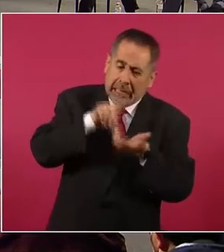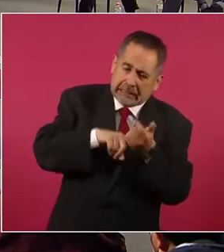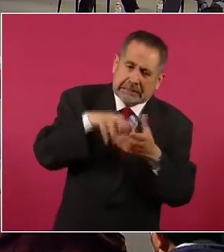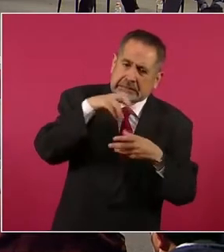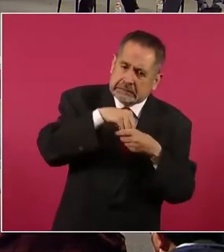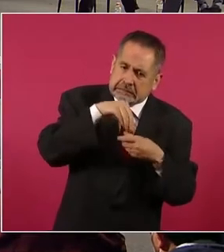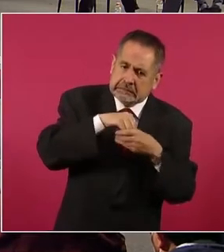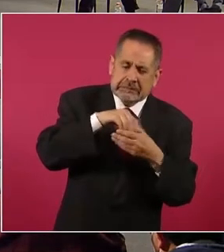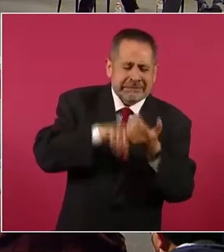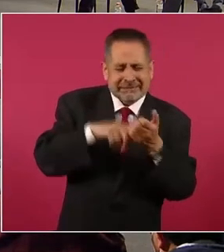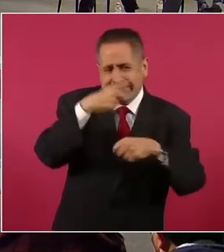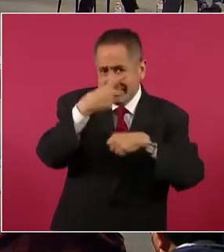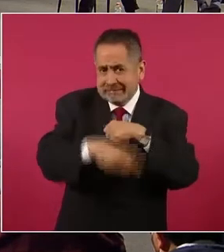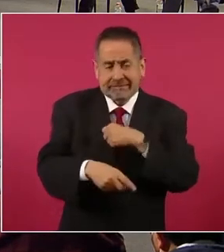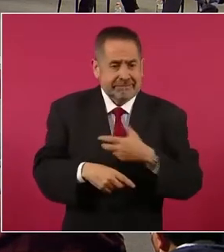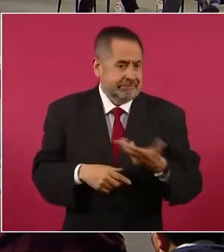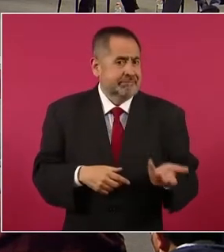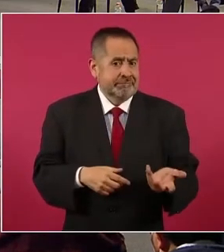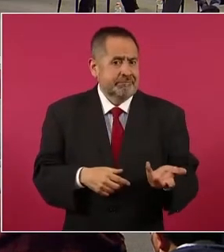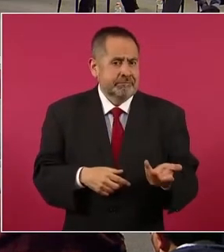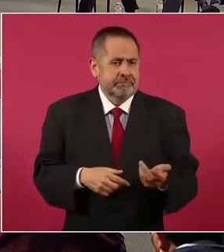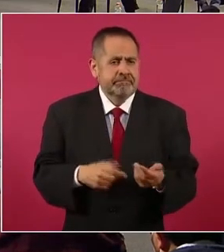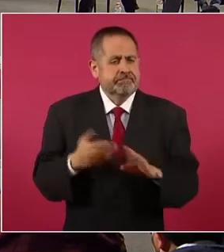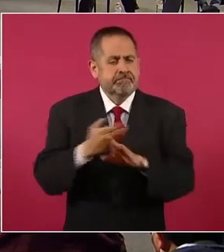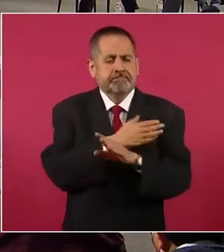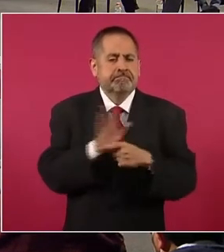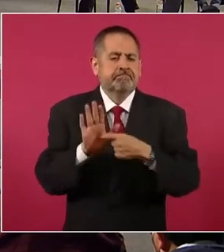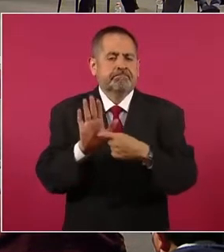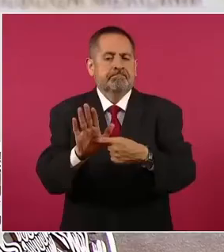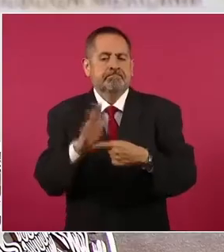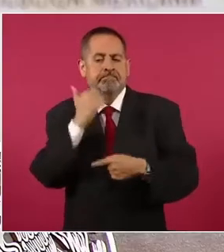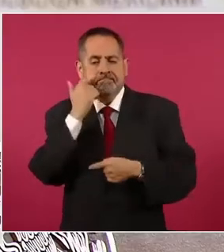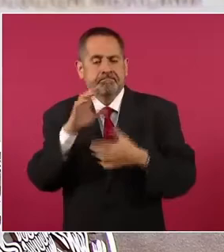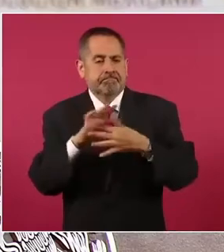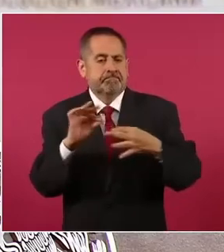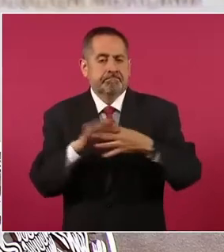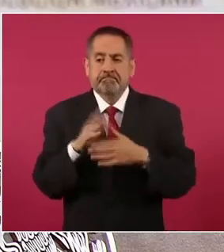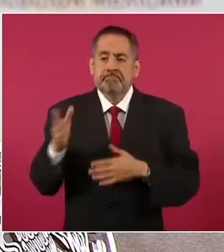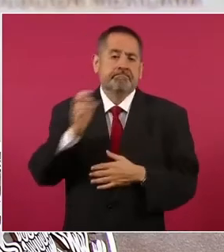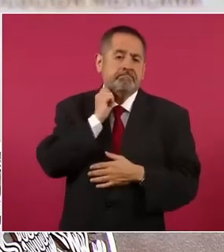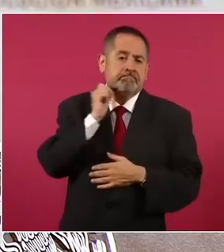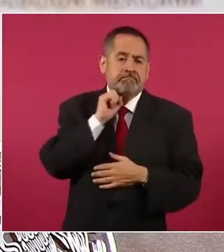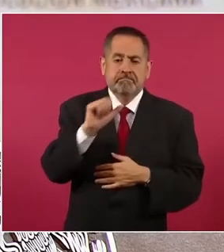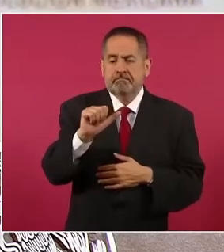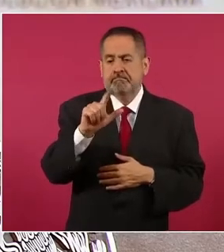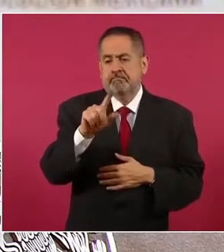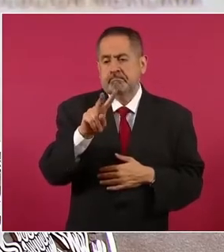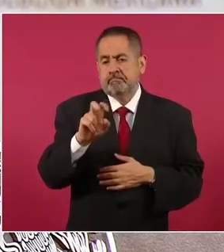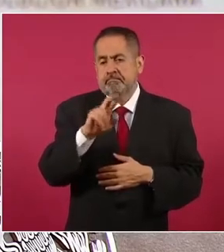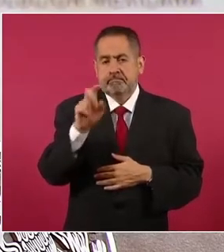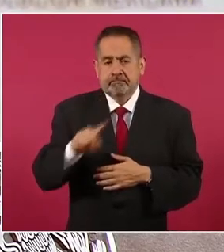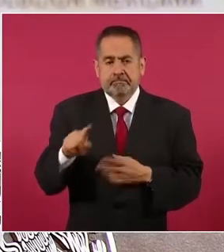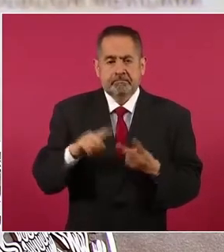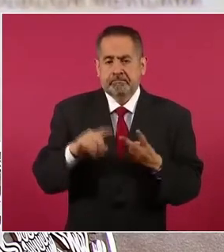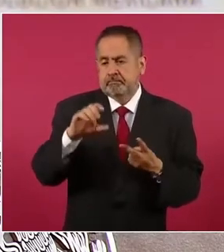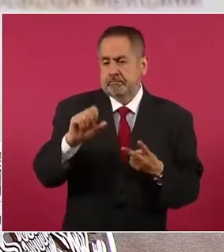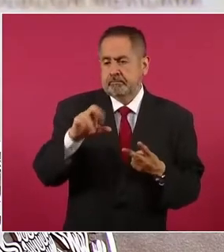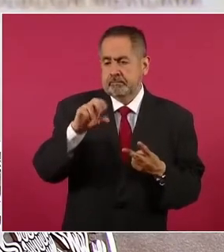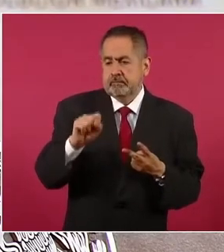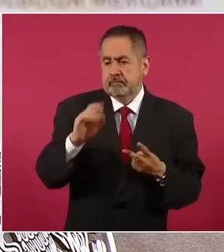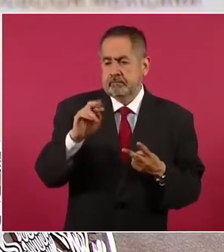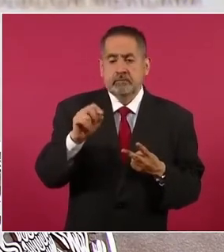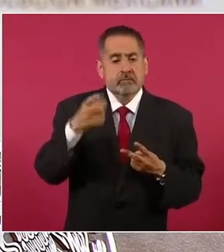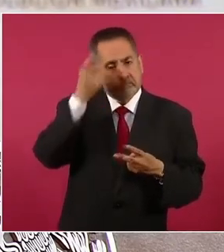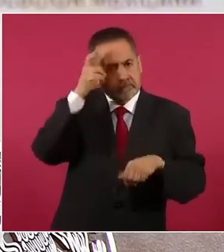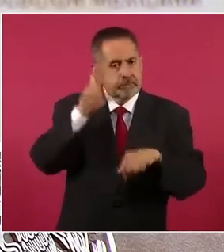los jóvenes. Previo a ello, me gustaría también agradecer al senador Álvarez Lima, a Carlos Brito, director del